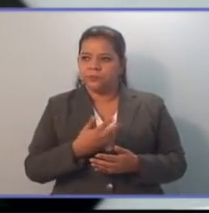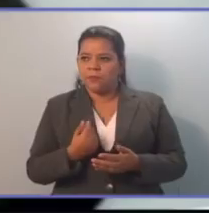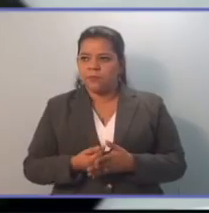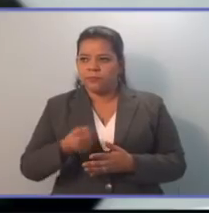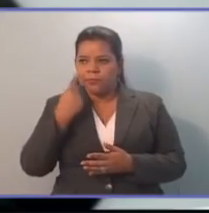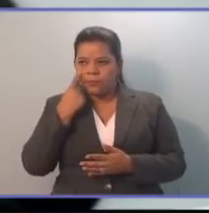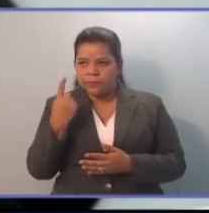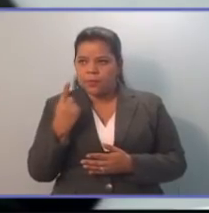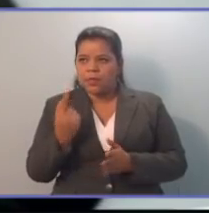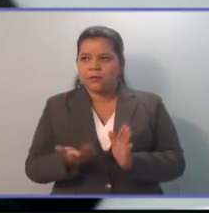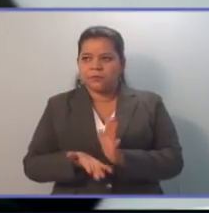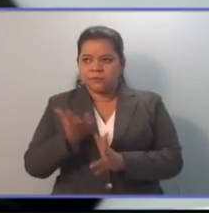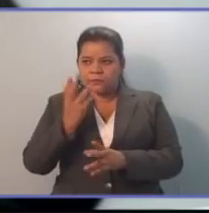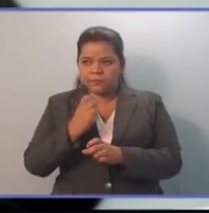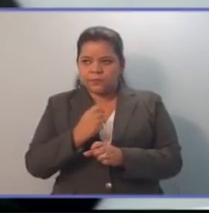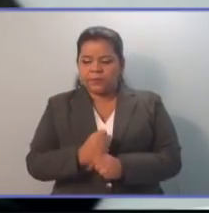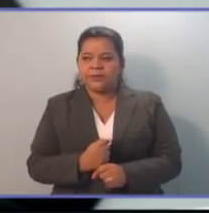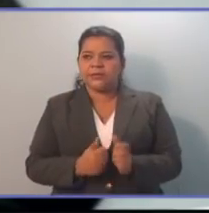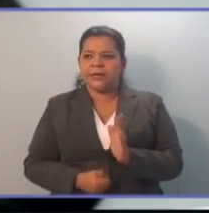como mayor garantía